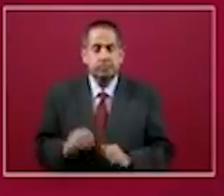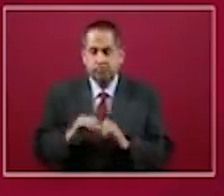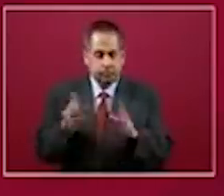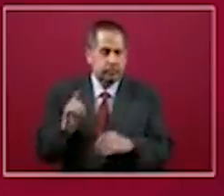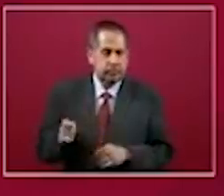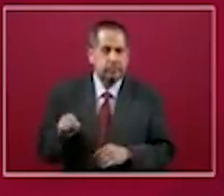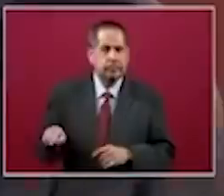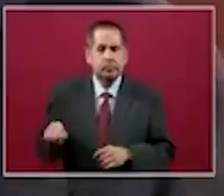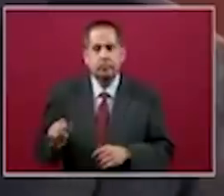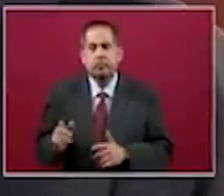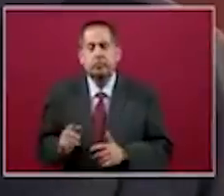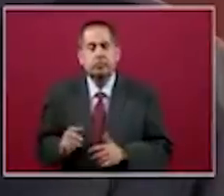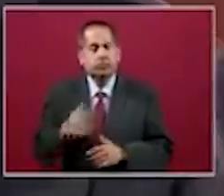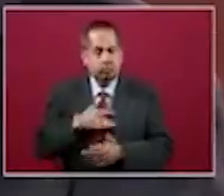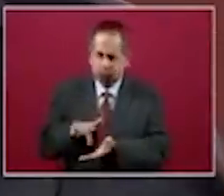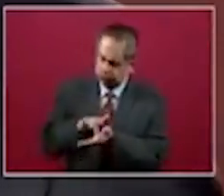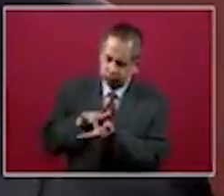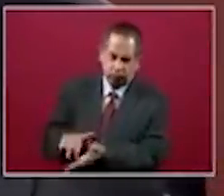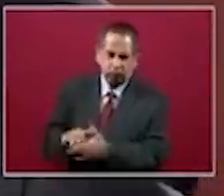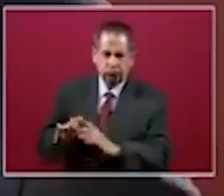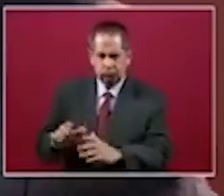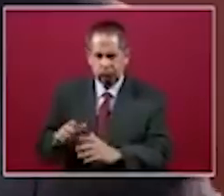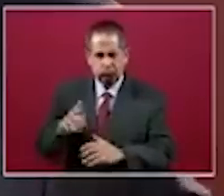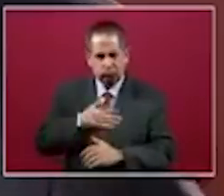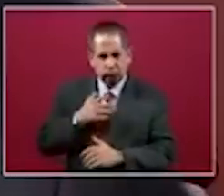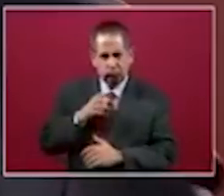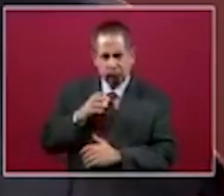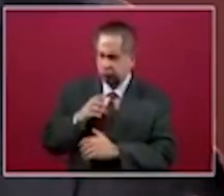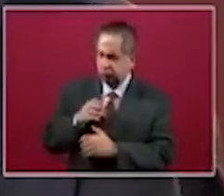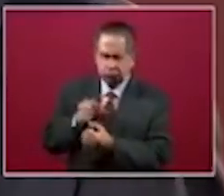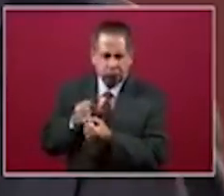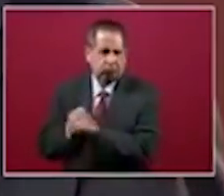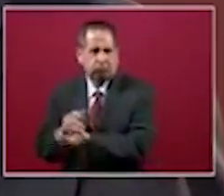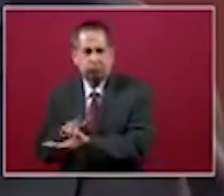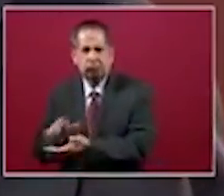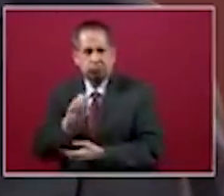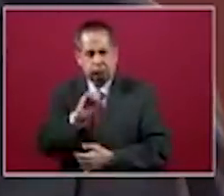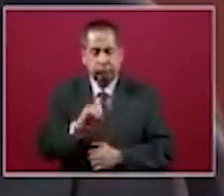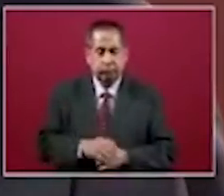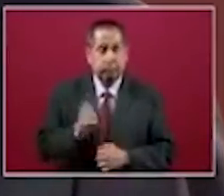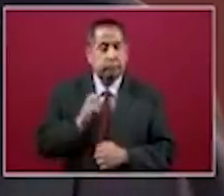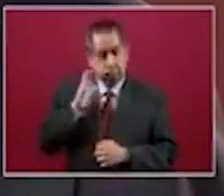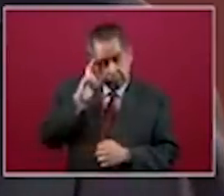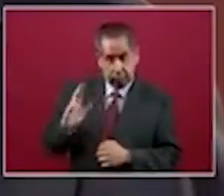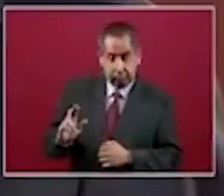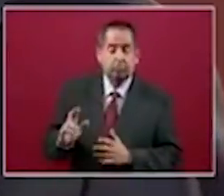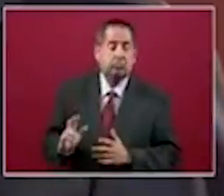luego todo mi apoyo, todo mi respaldo y